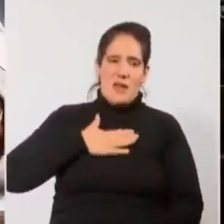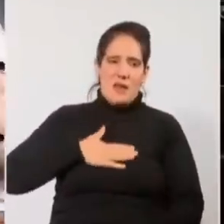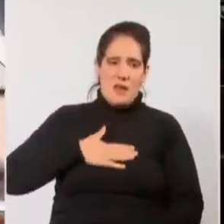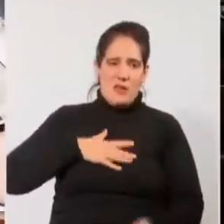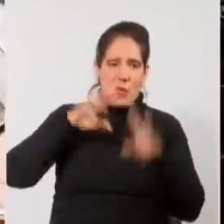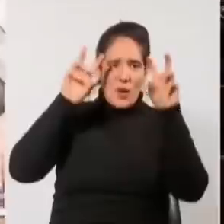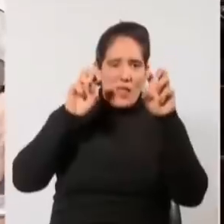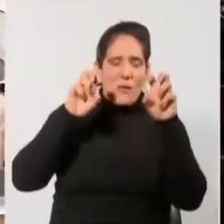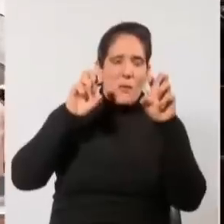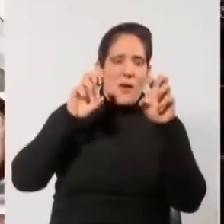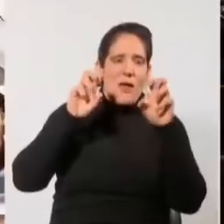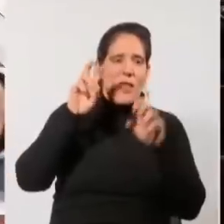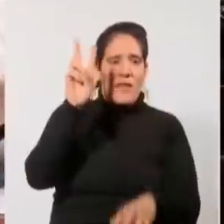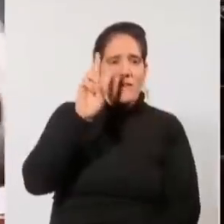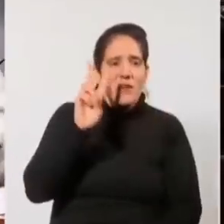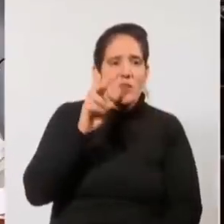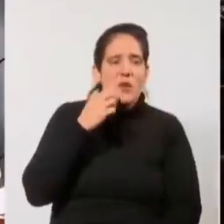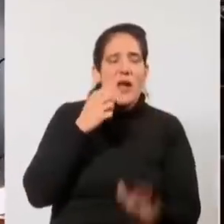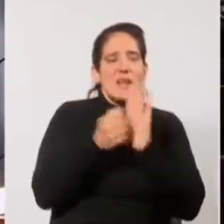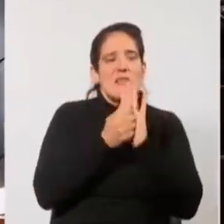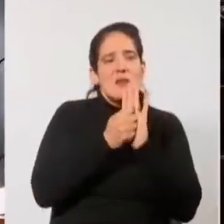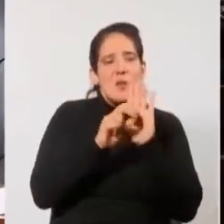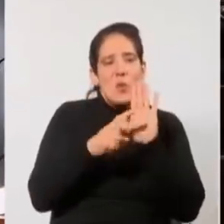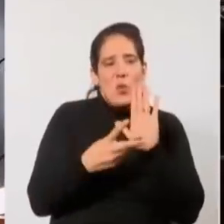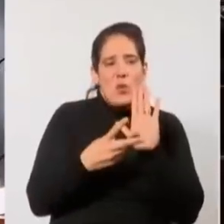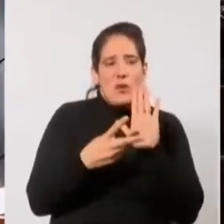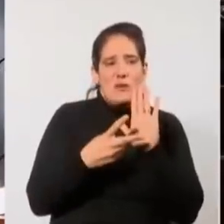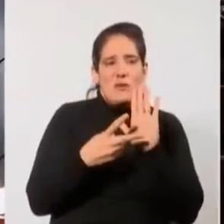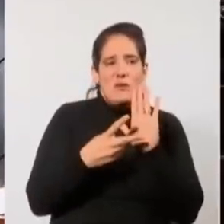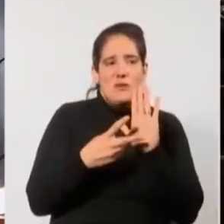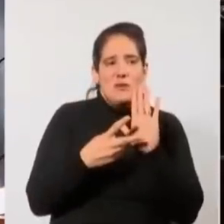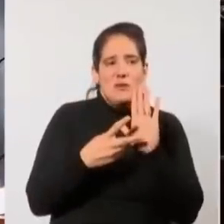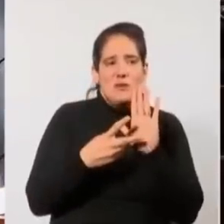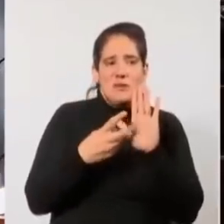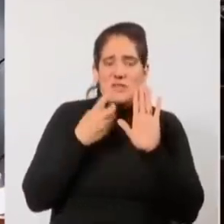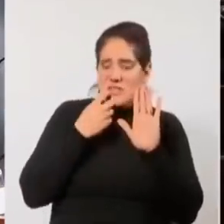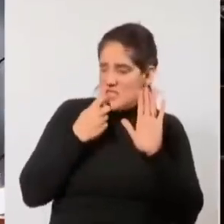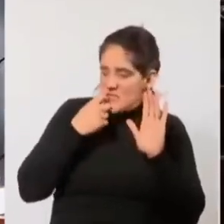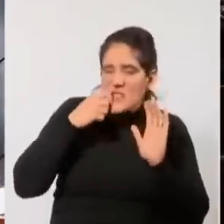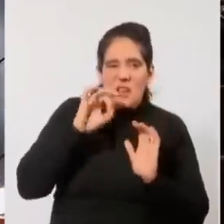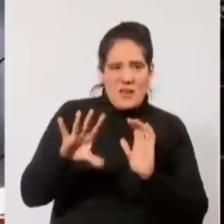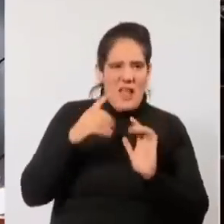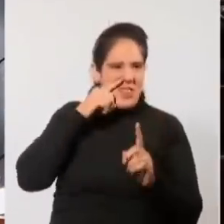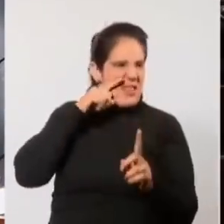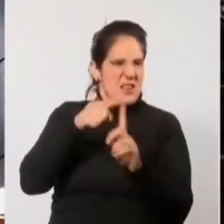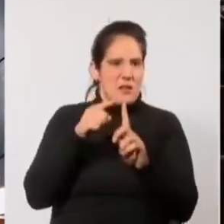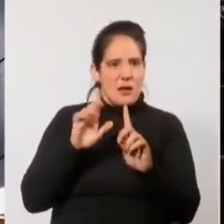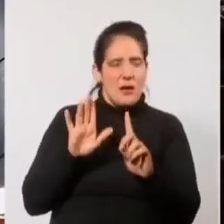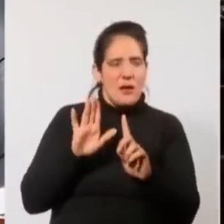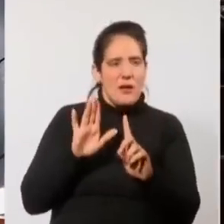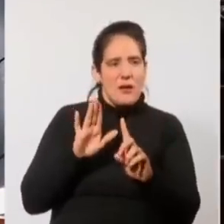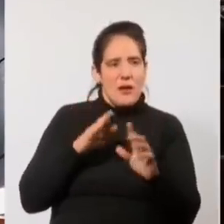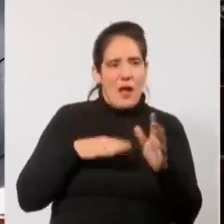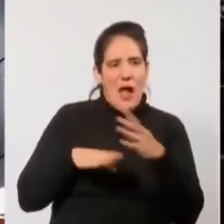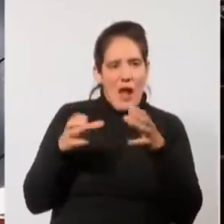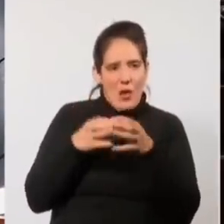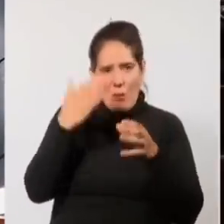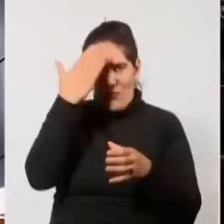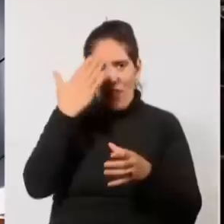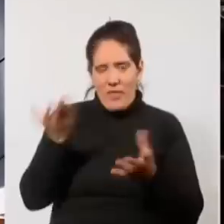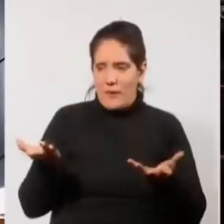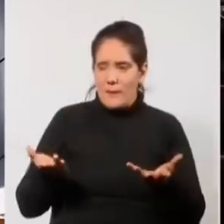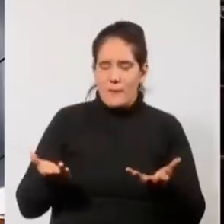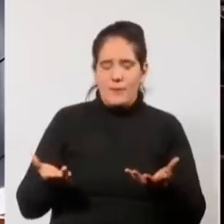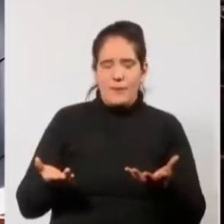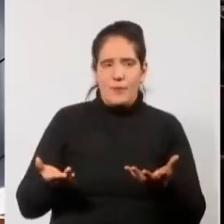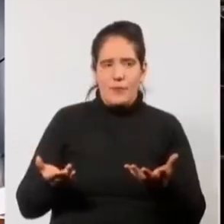tema de Venezuela, con un artículo 2 que es una provocación directa a la mayor fuerza política de este